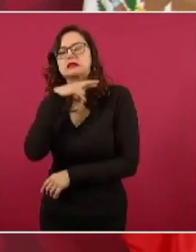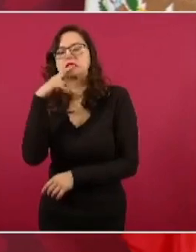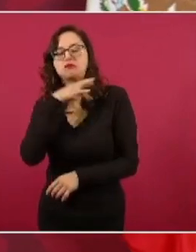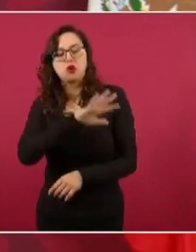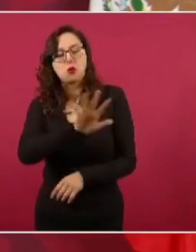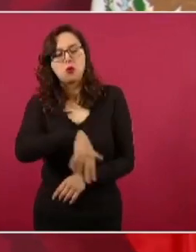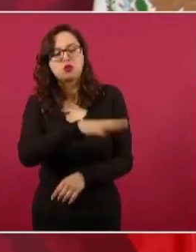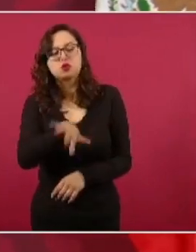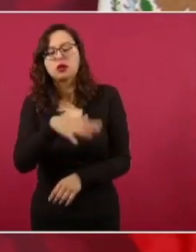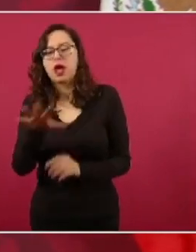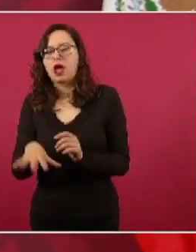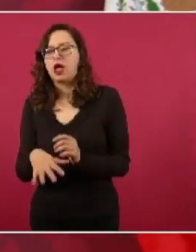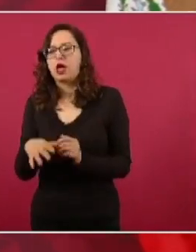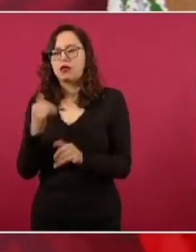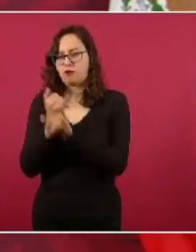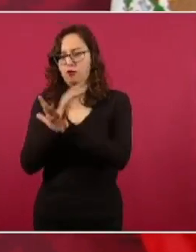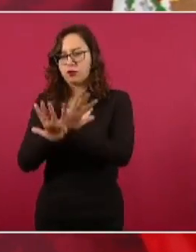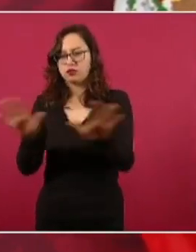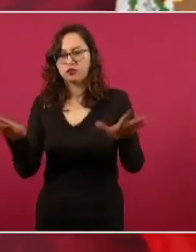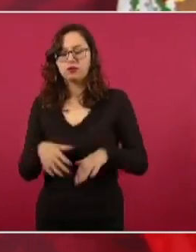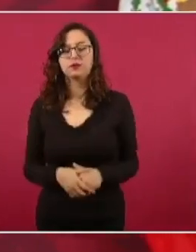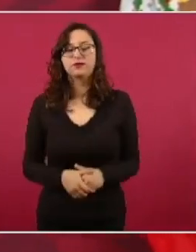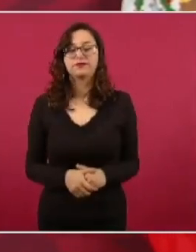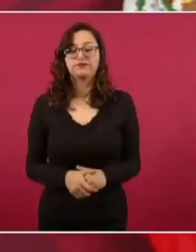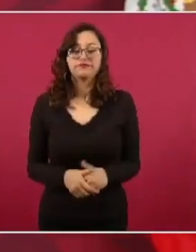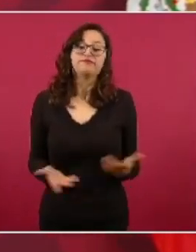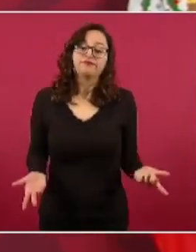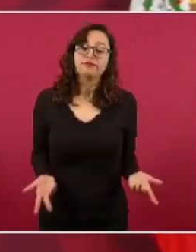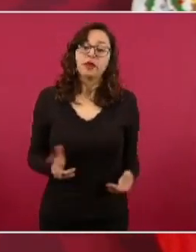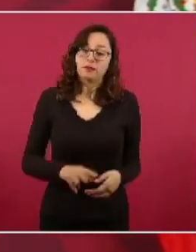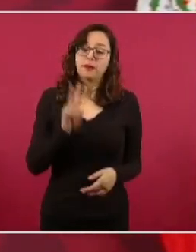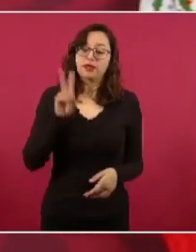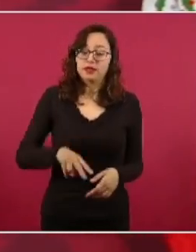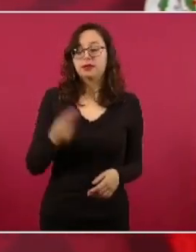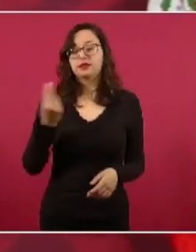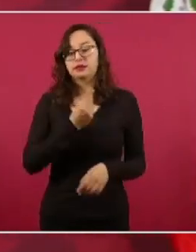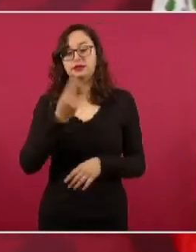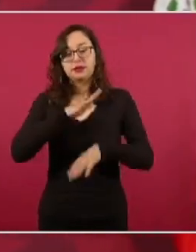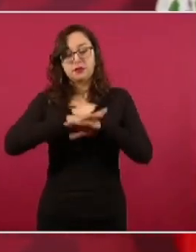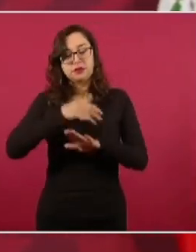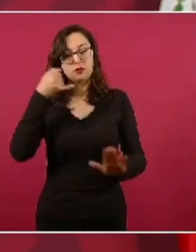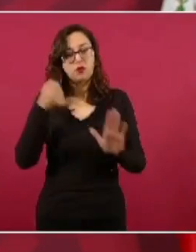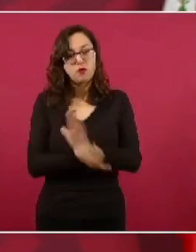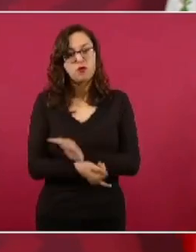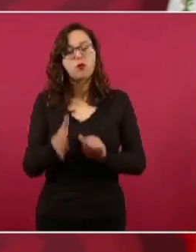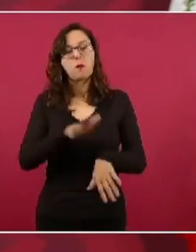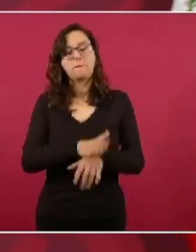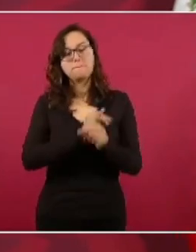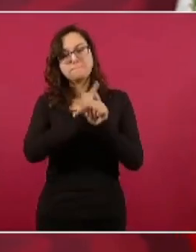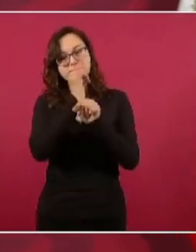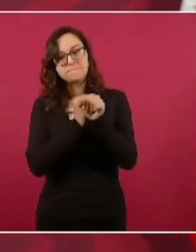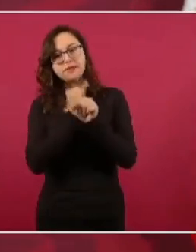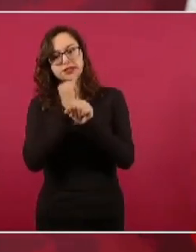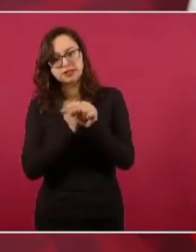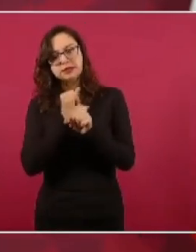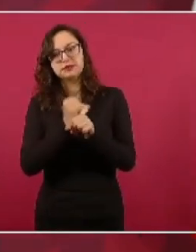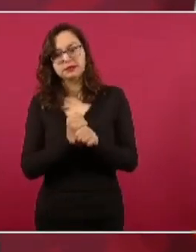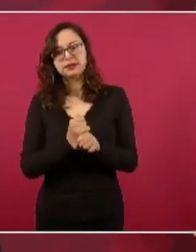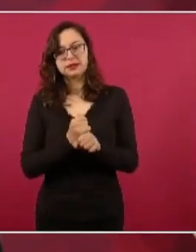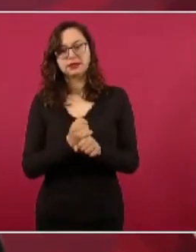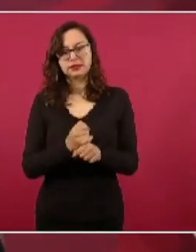en efecto, hace falta más investigación y tomar